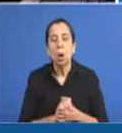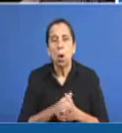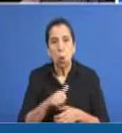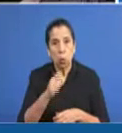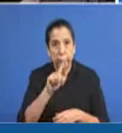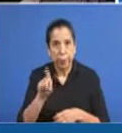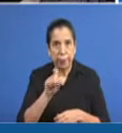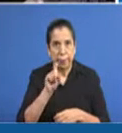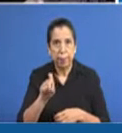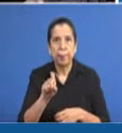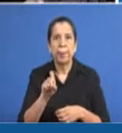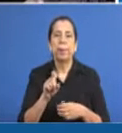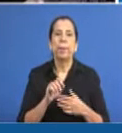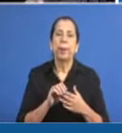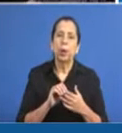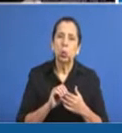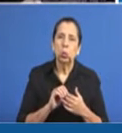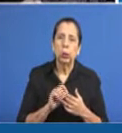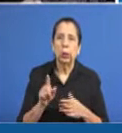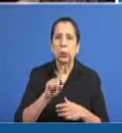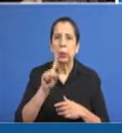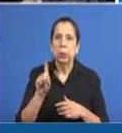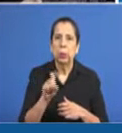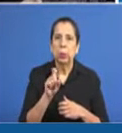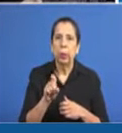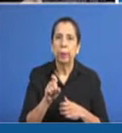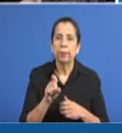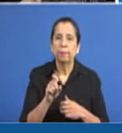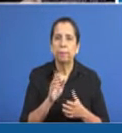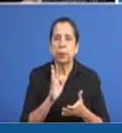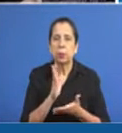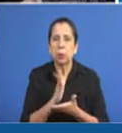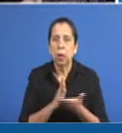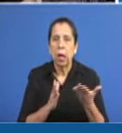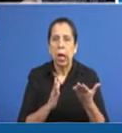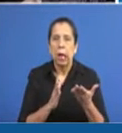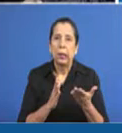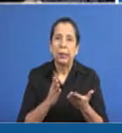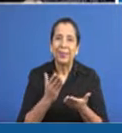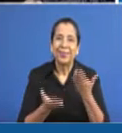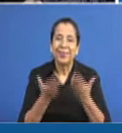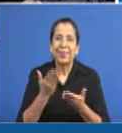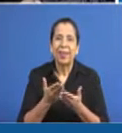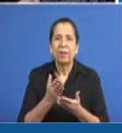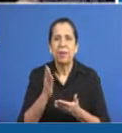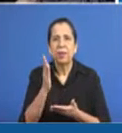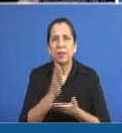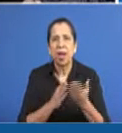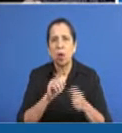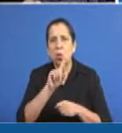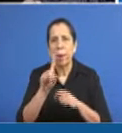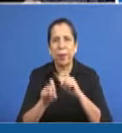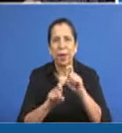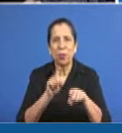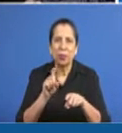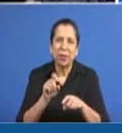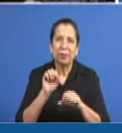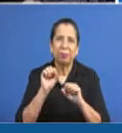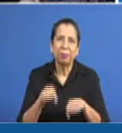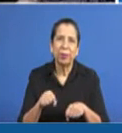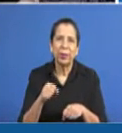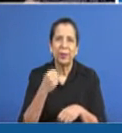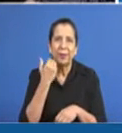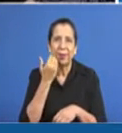seguramente la pregunta que te voy a hacer en estos momentos podría sonar lógica para la mayoría de las personas porque esta pandemia ha afectado